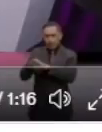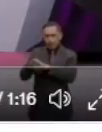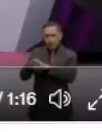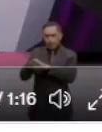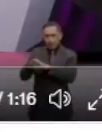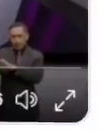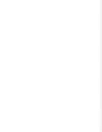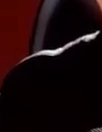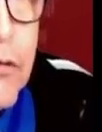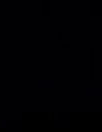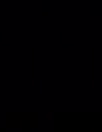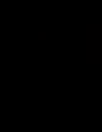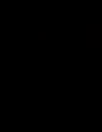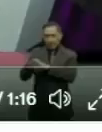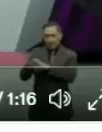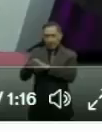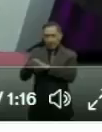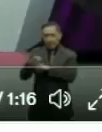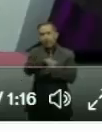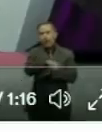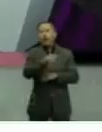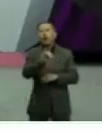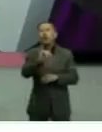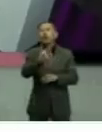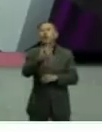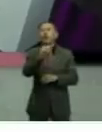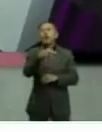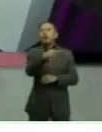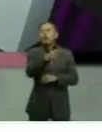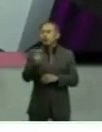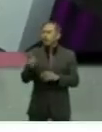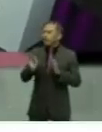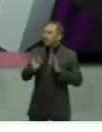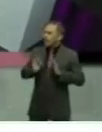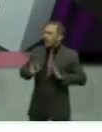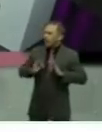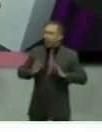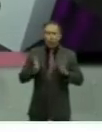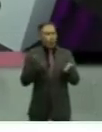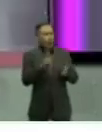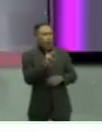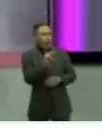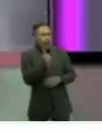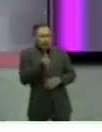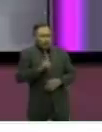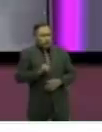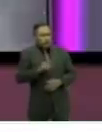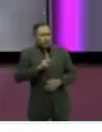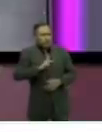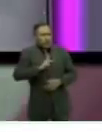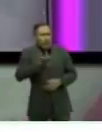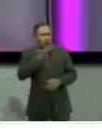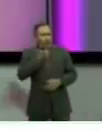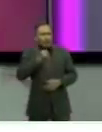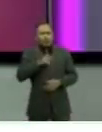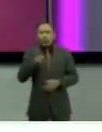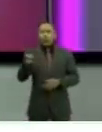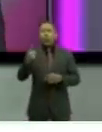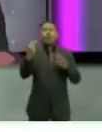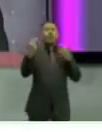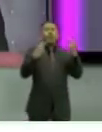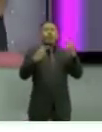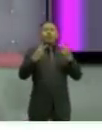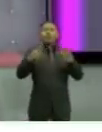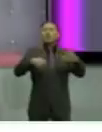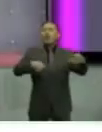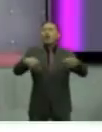de esta manera. Escuchemos. Tranquilo, Gilberto, estamos no, en así un somos. Debate. No. Es el que... histrionismo, déjalo para las clases, pero